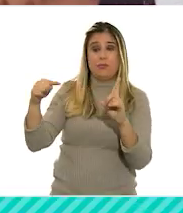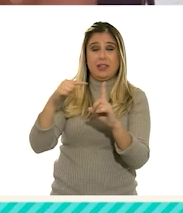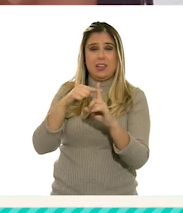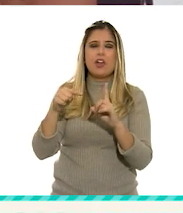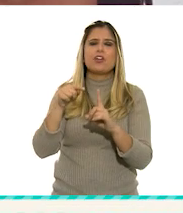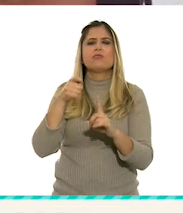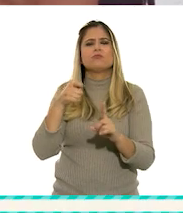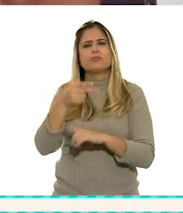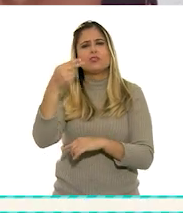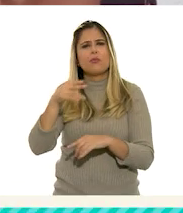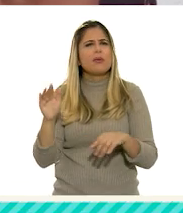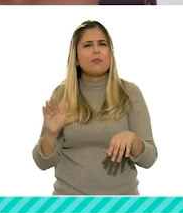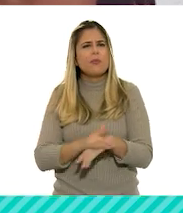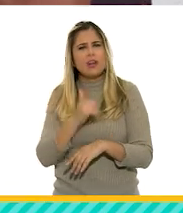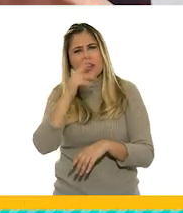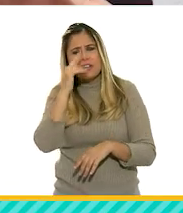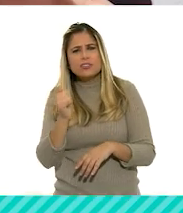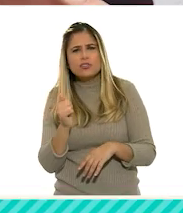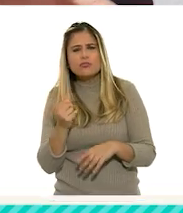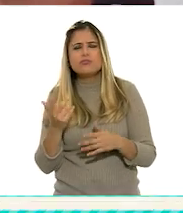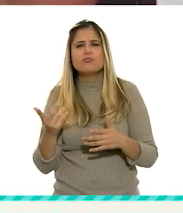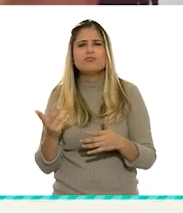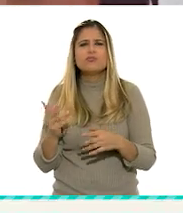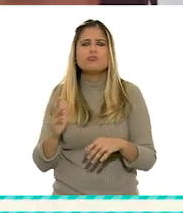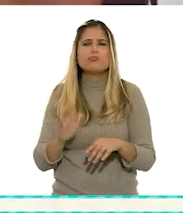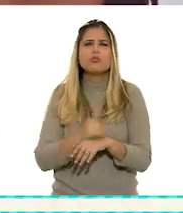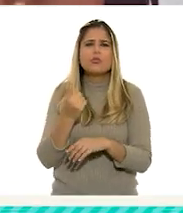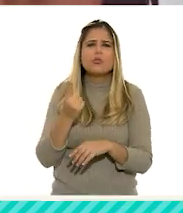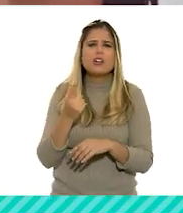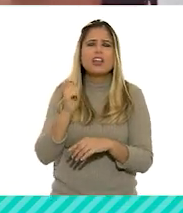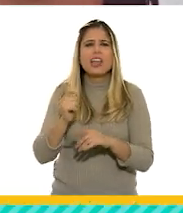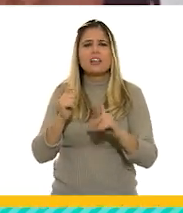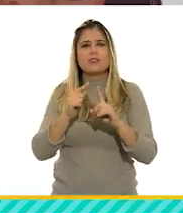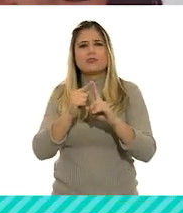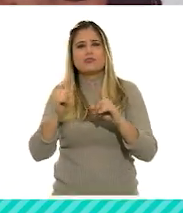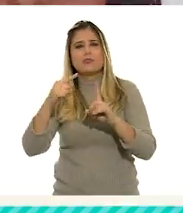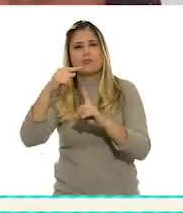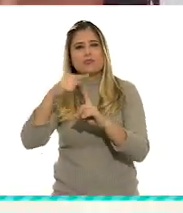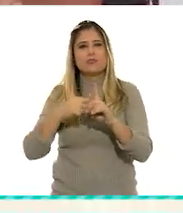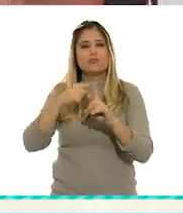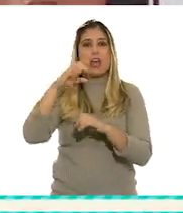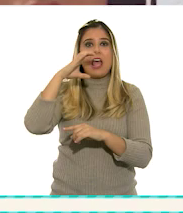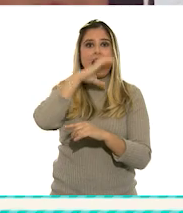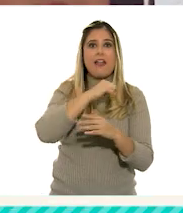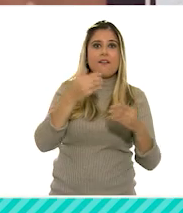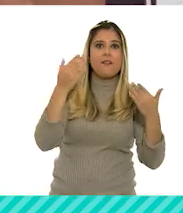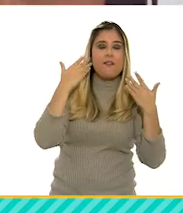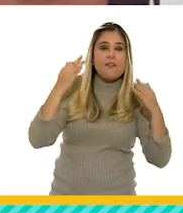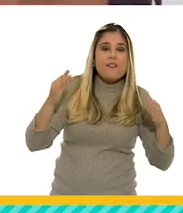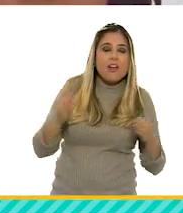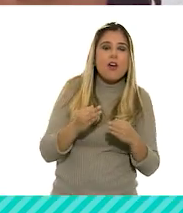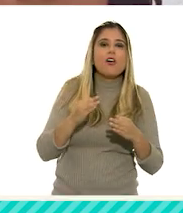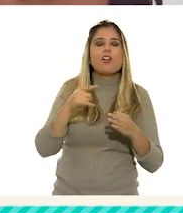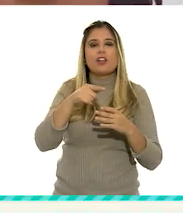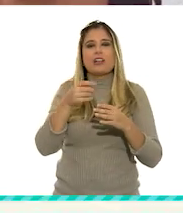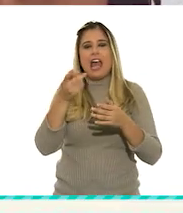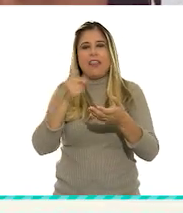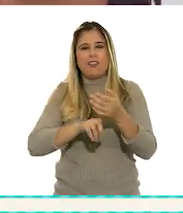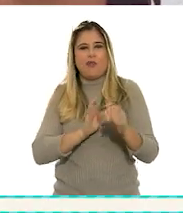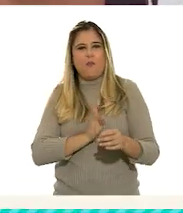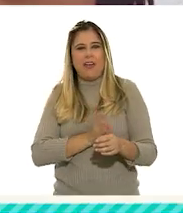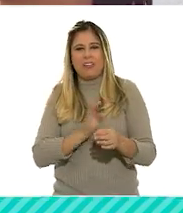así porque precisamente por el rango de temperaturas los microorganismos pueden